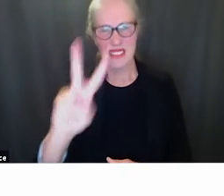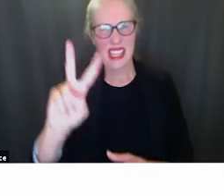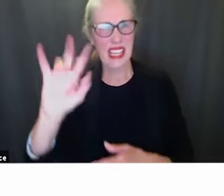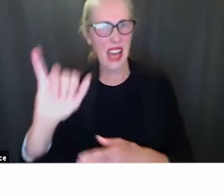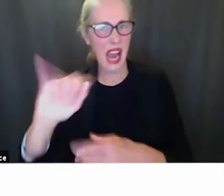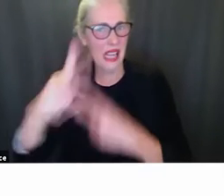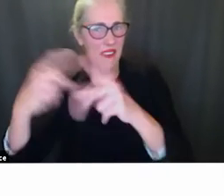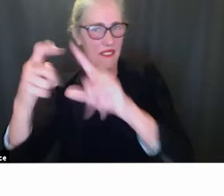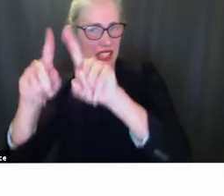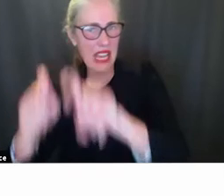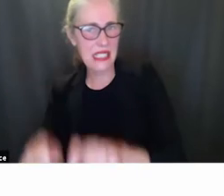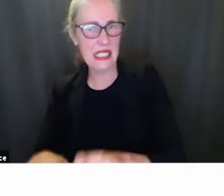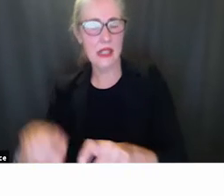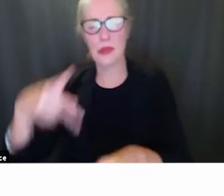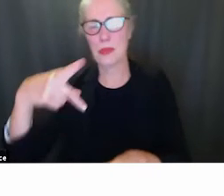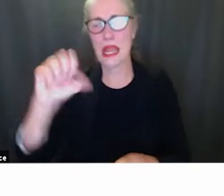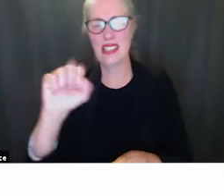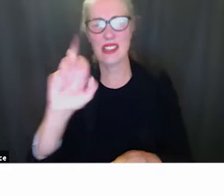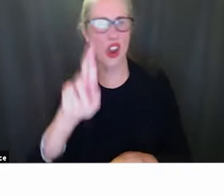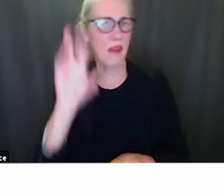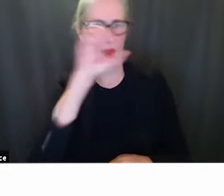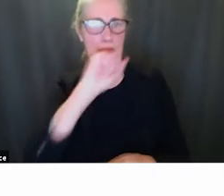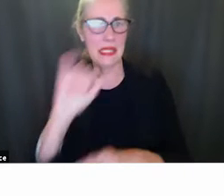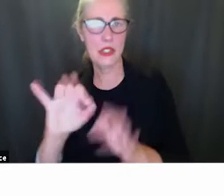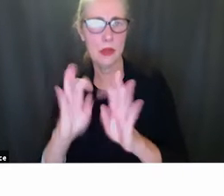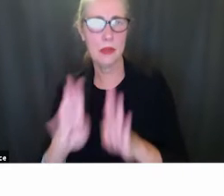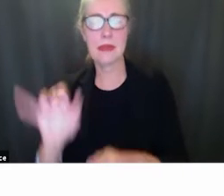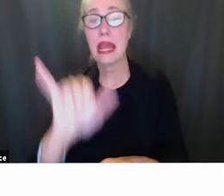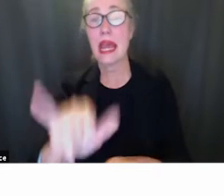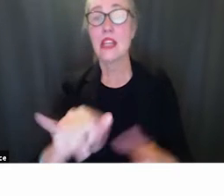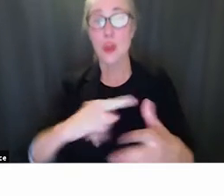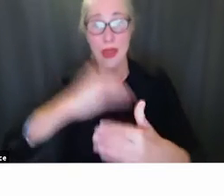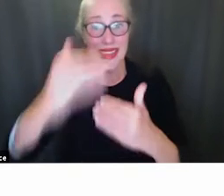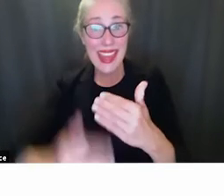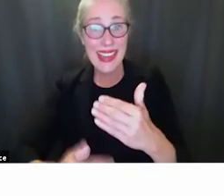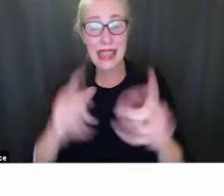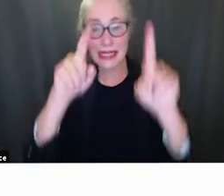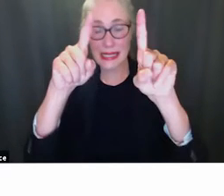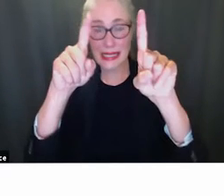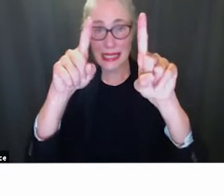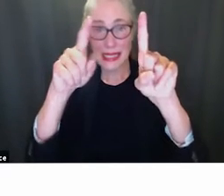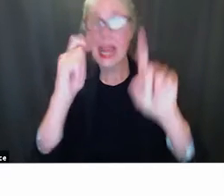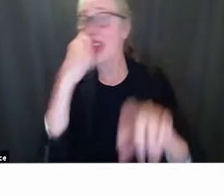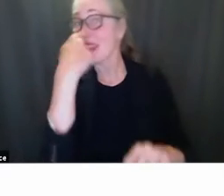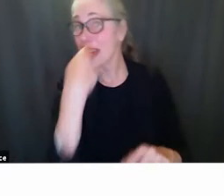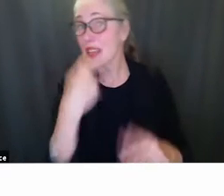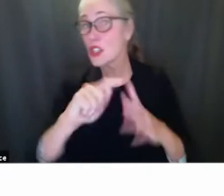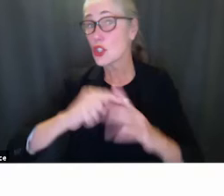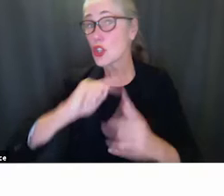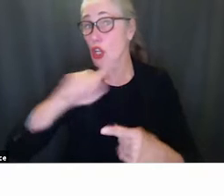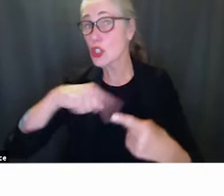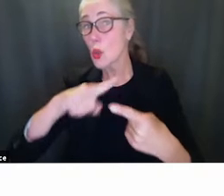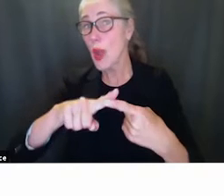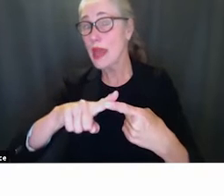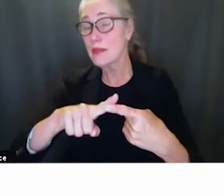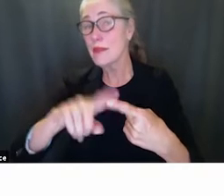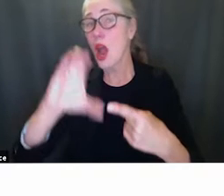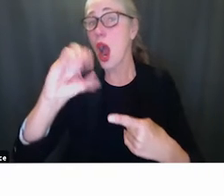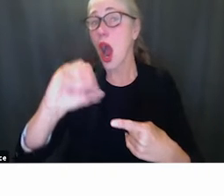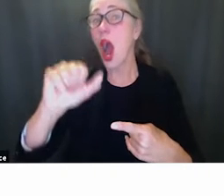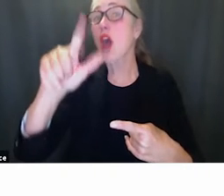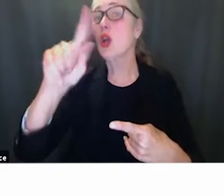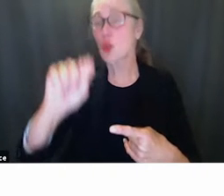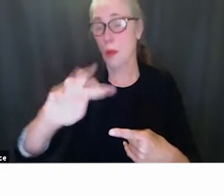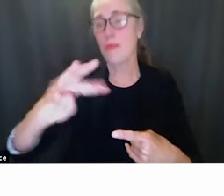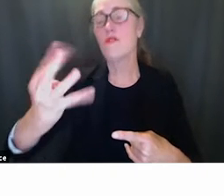ese proceso, la próxima ronda de pruebas de monitoreo, que comienza el 4 de octubre, vamos a estar una semana sin hacer